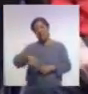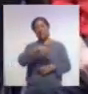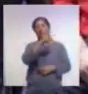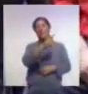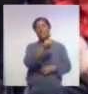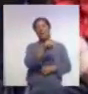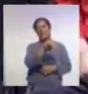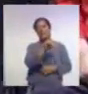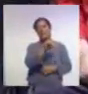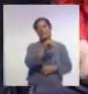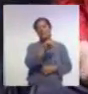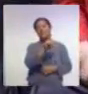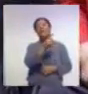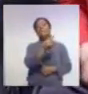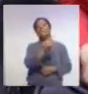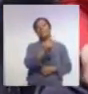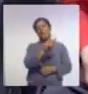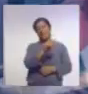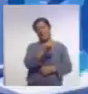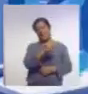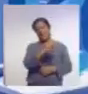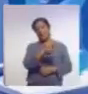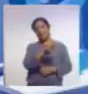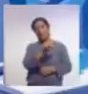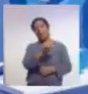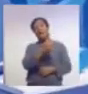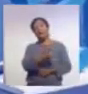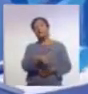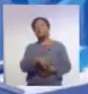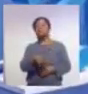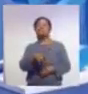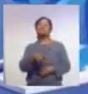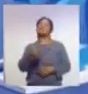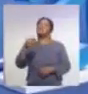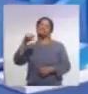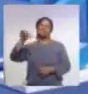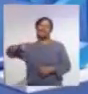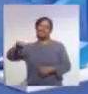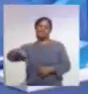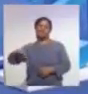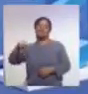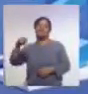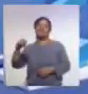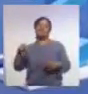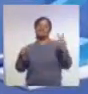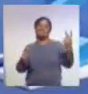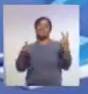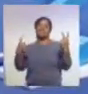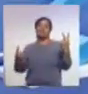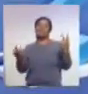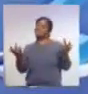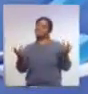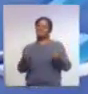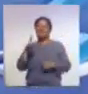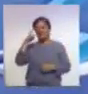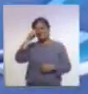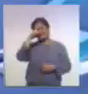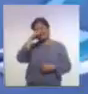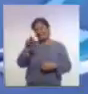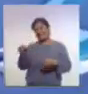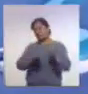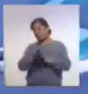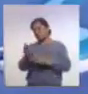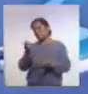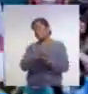de Paraguay, en donde desafortunadamente, bueno, pues el tricolor pierde 2-1 y complica su clasificación para la fase. Por otro lado, en squash